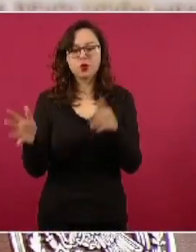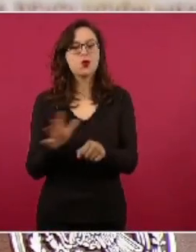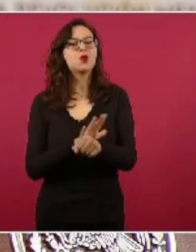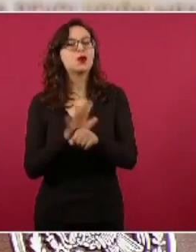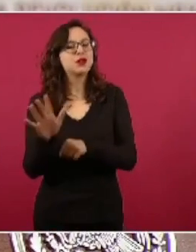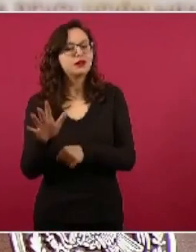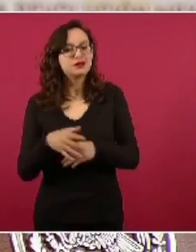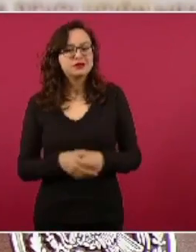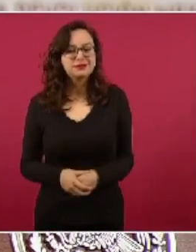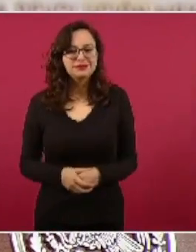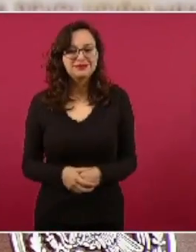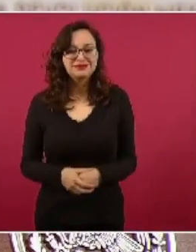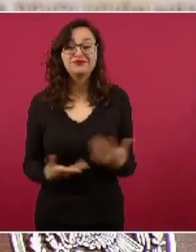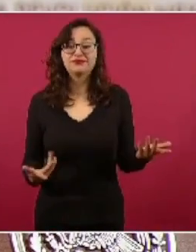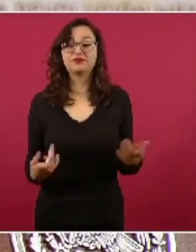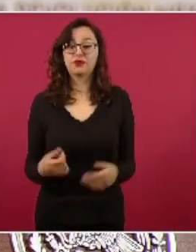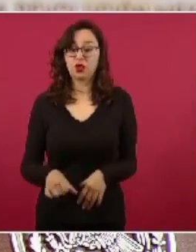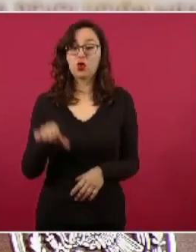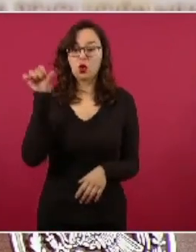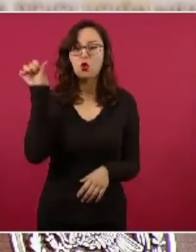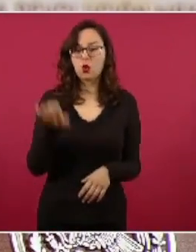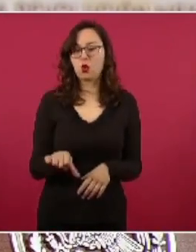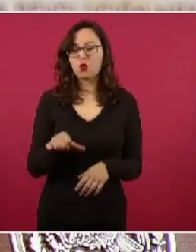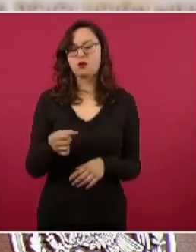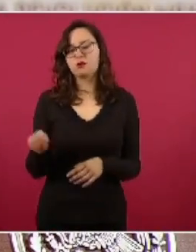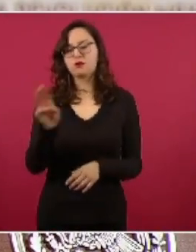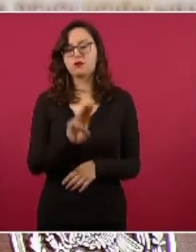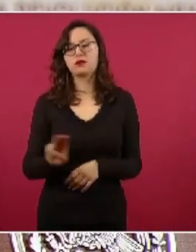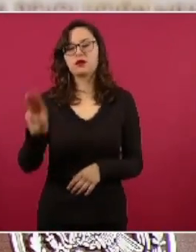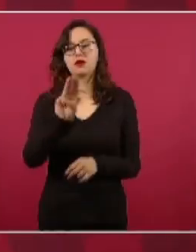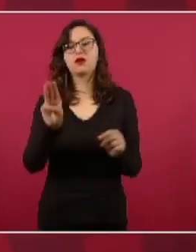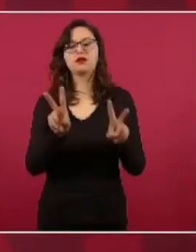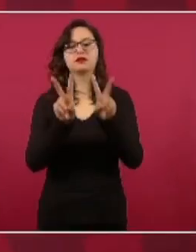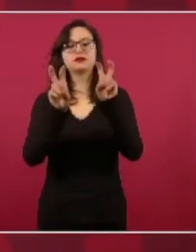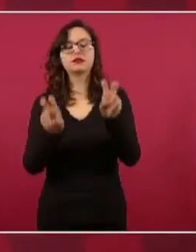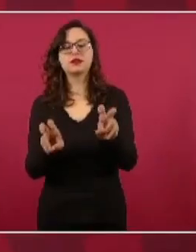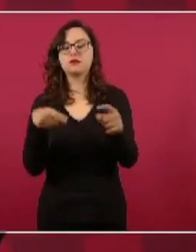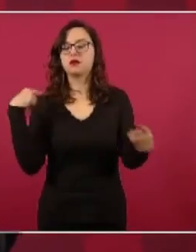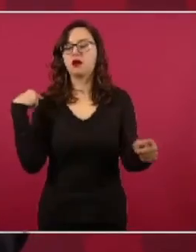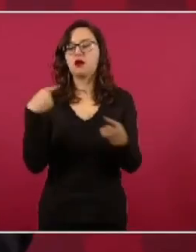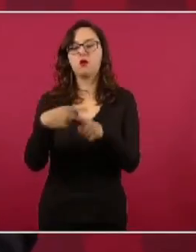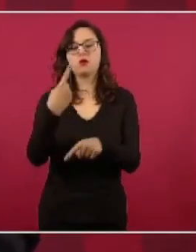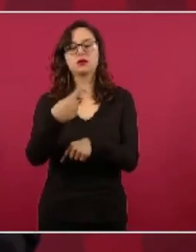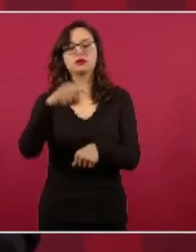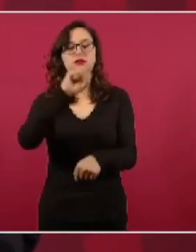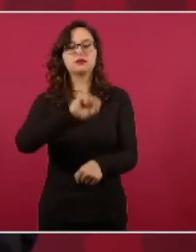es quién en las mentiras y